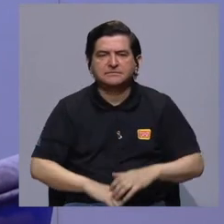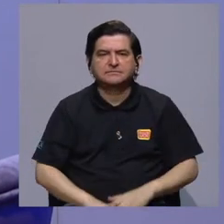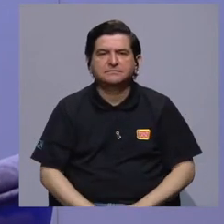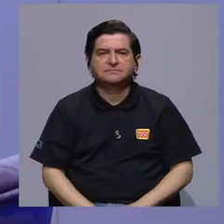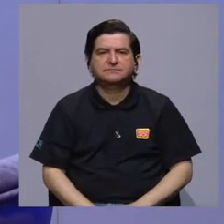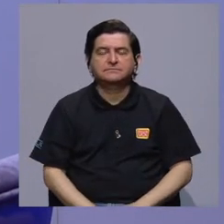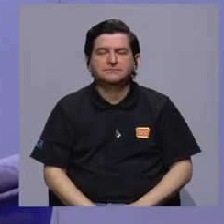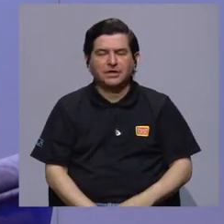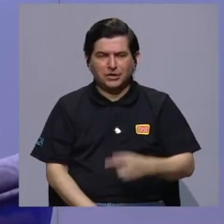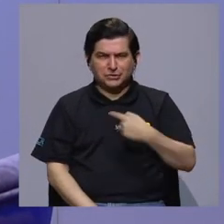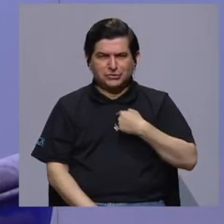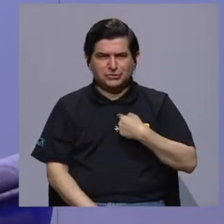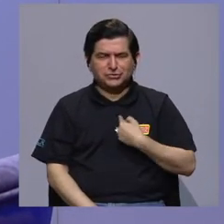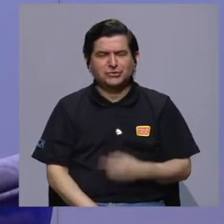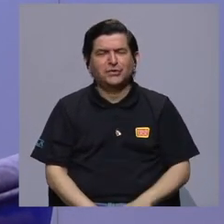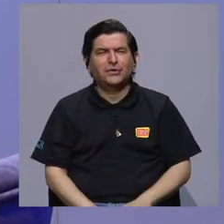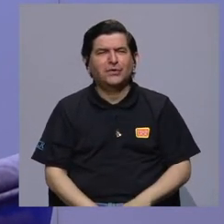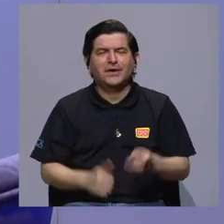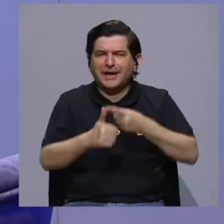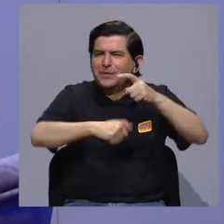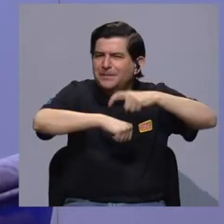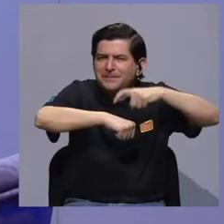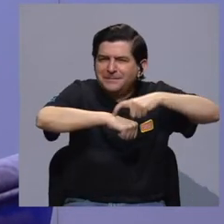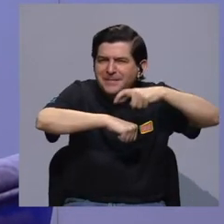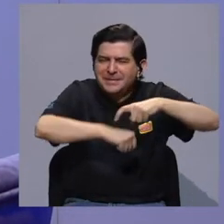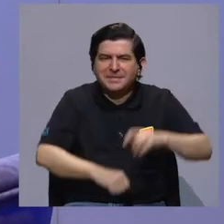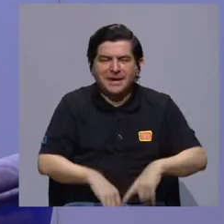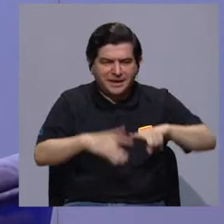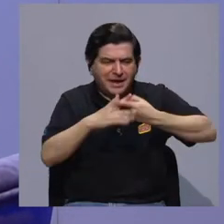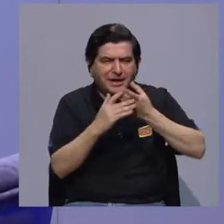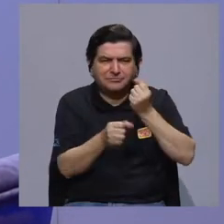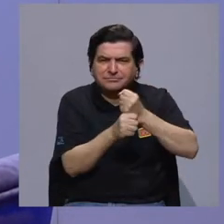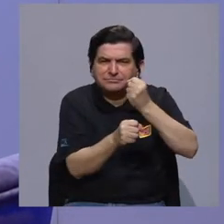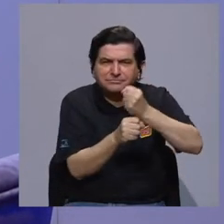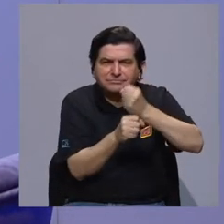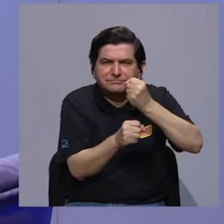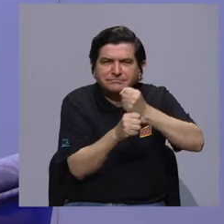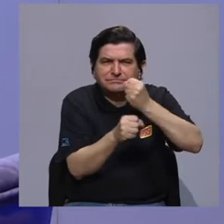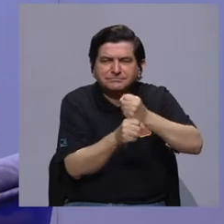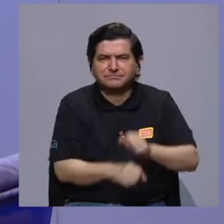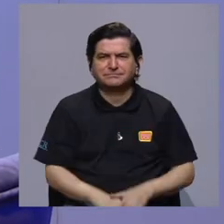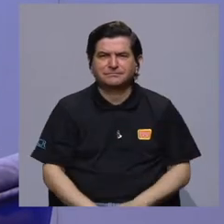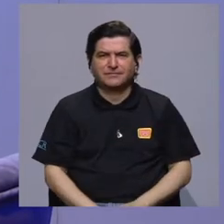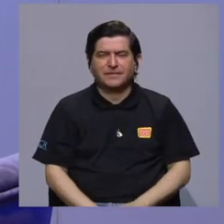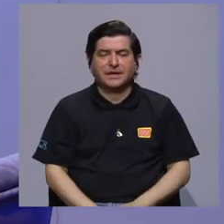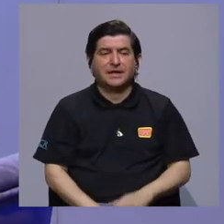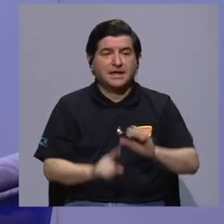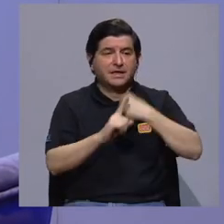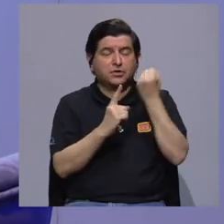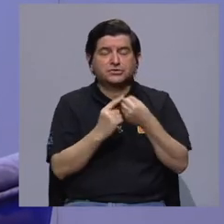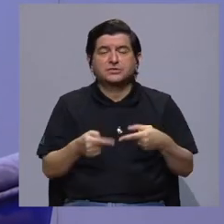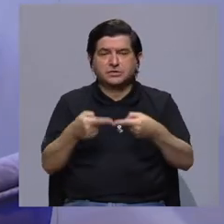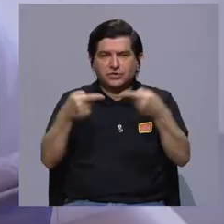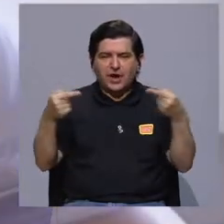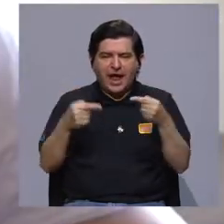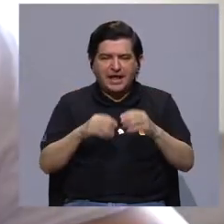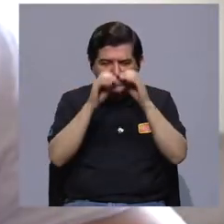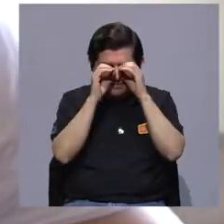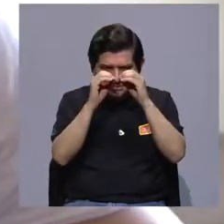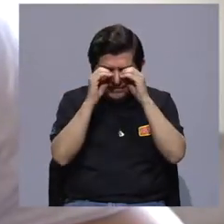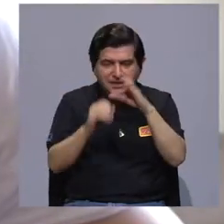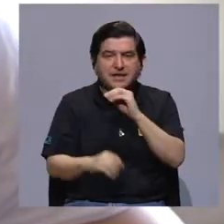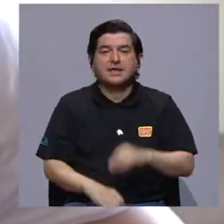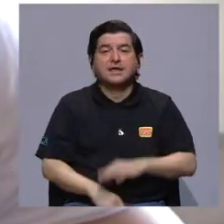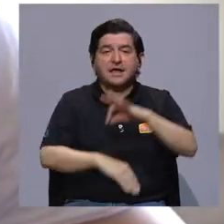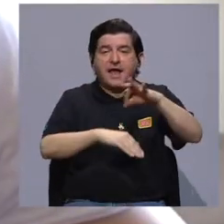Ok. Yo, de hecho, inicialmente, cuando empecé a trabajar con cuestiones antimicrobianas y